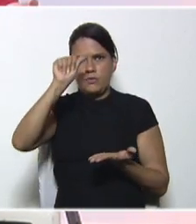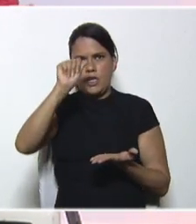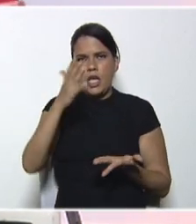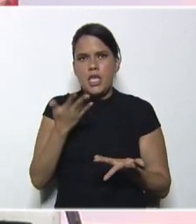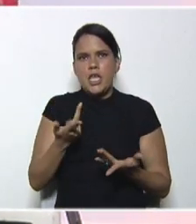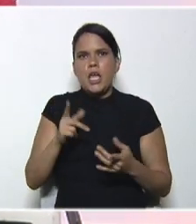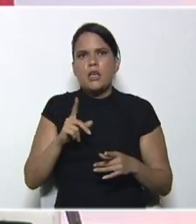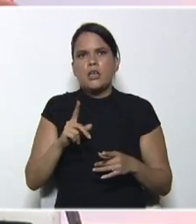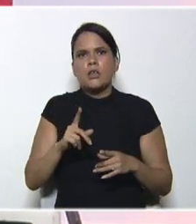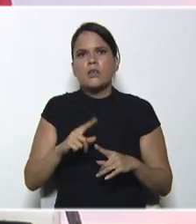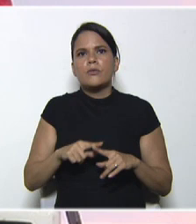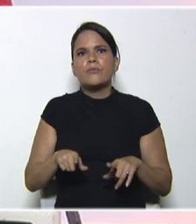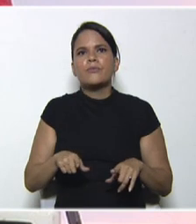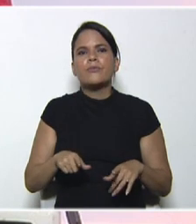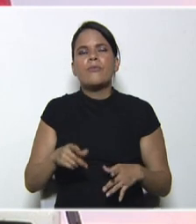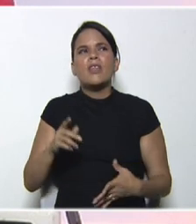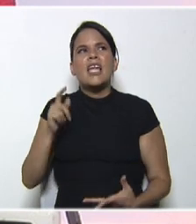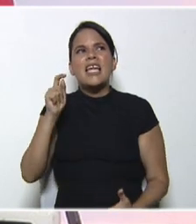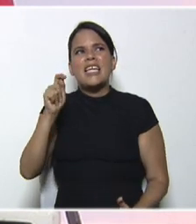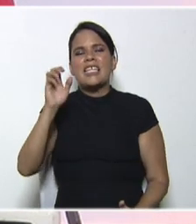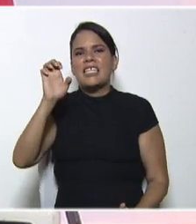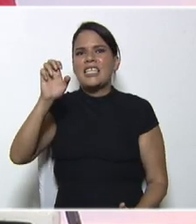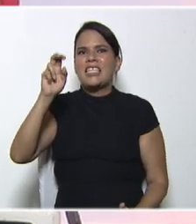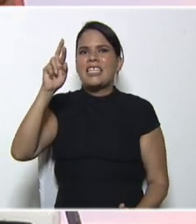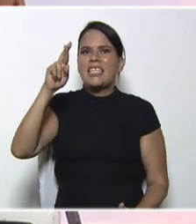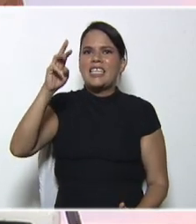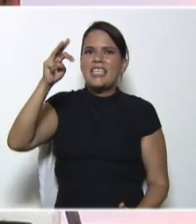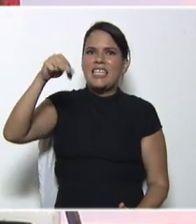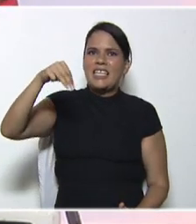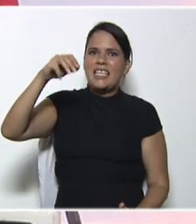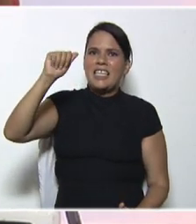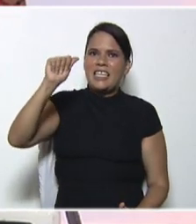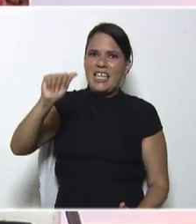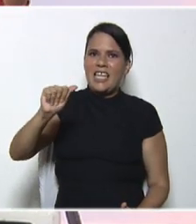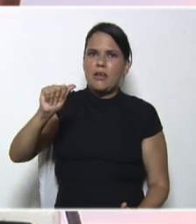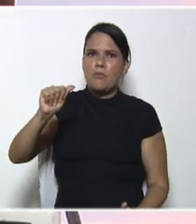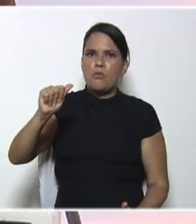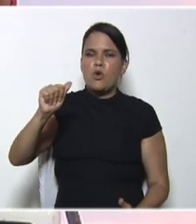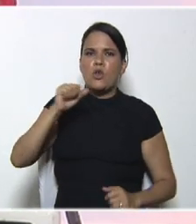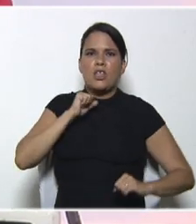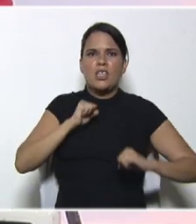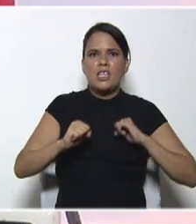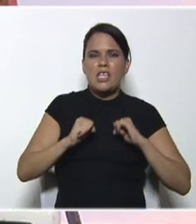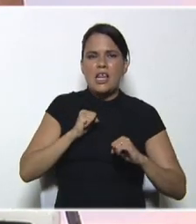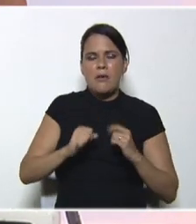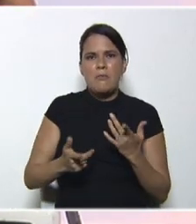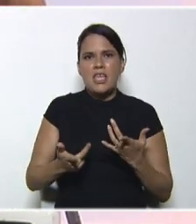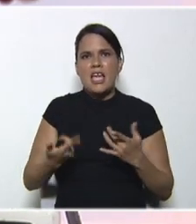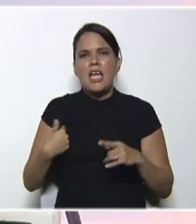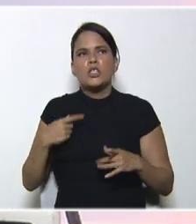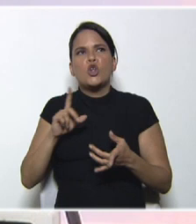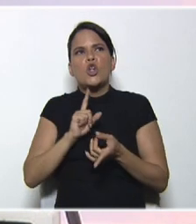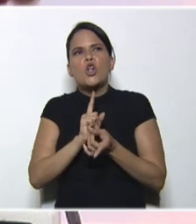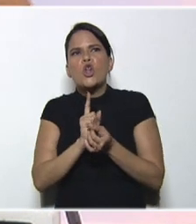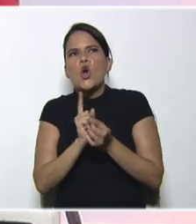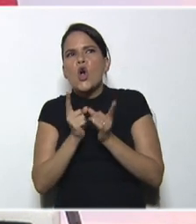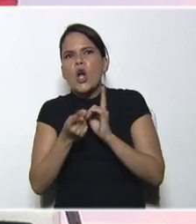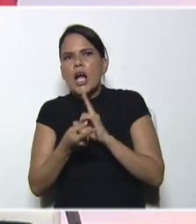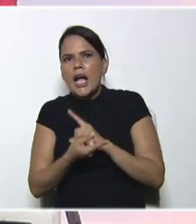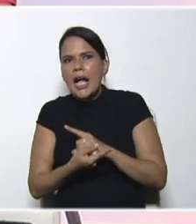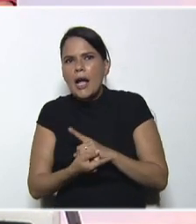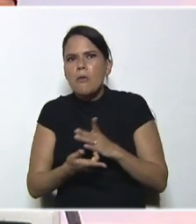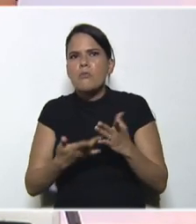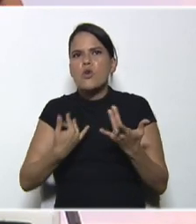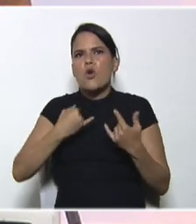es la termodinámica, que es una parte de la química que estudia la interacción o las reacciones que ocurren en esa